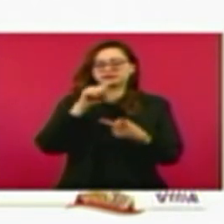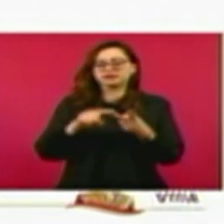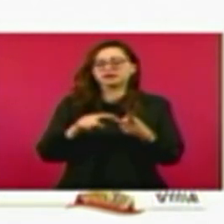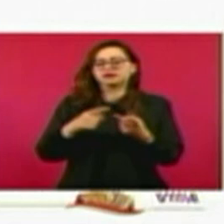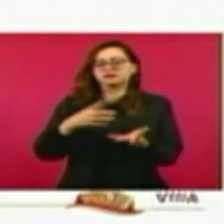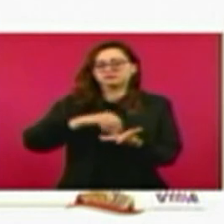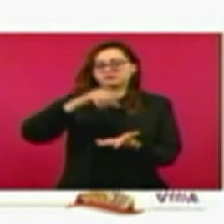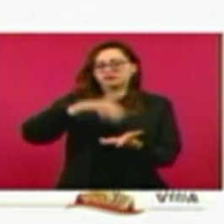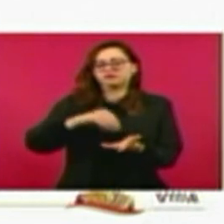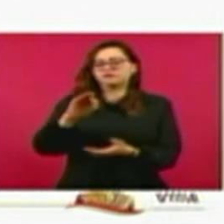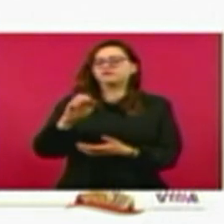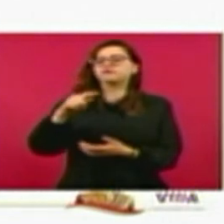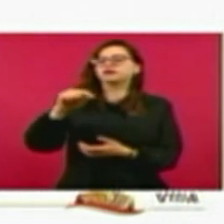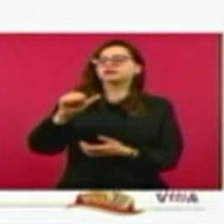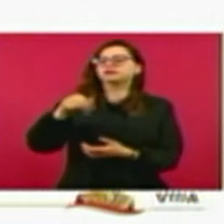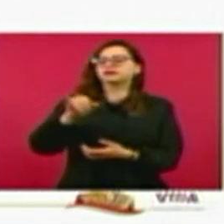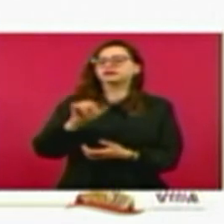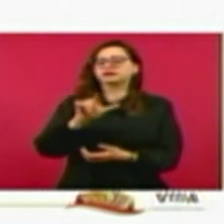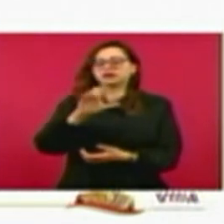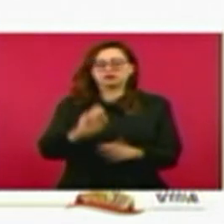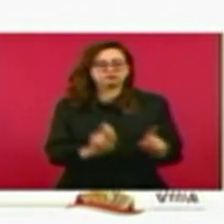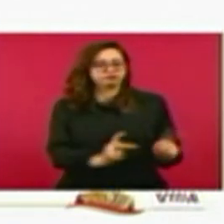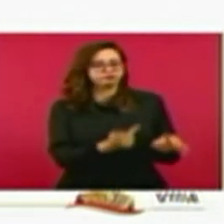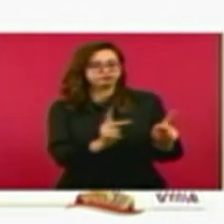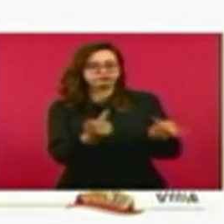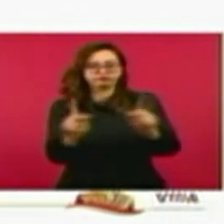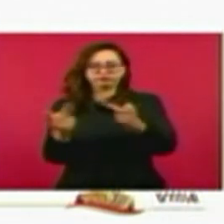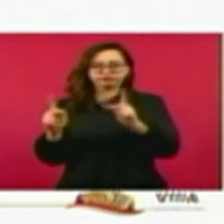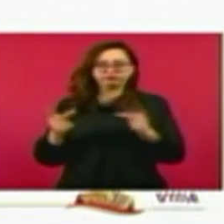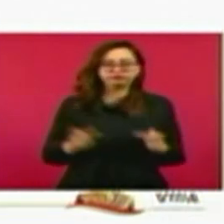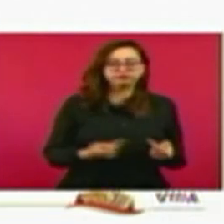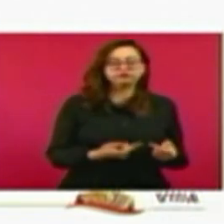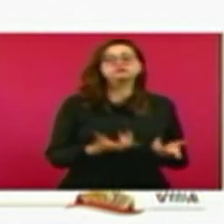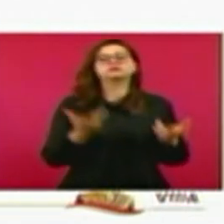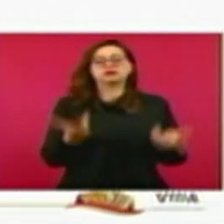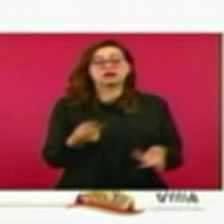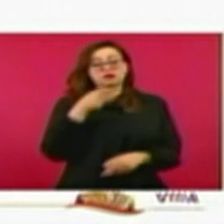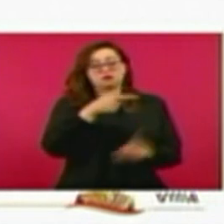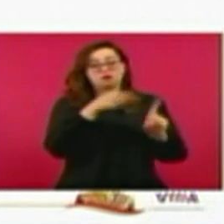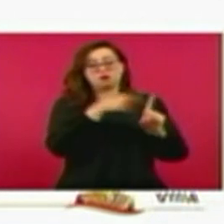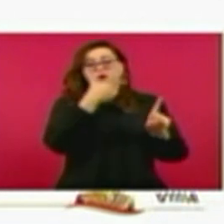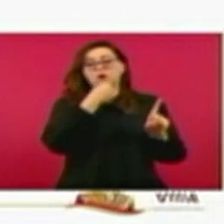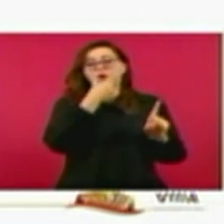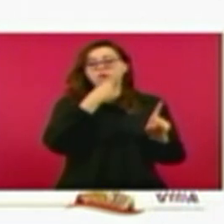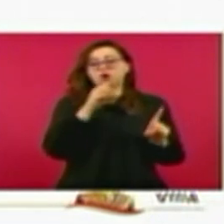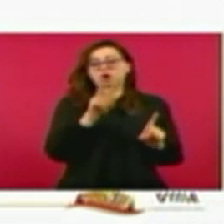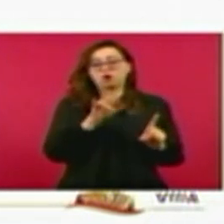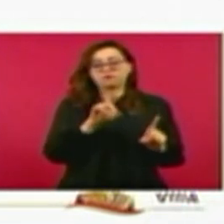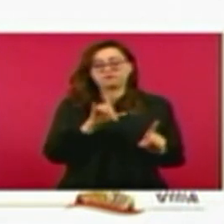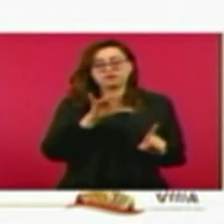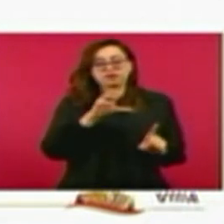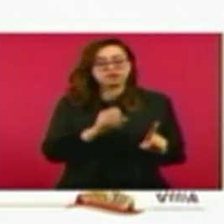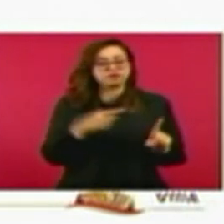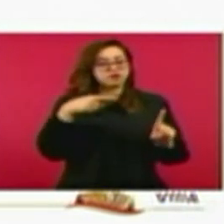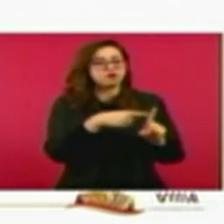Ah, perfecto. Pues justo acaba de concluir la rueda de prensa del presidente de México, Juan Manuel López Obrador, y en los